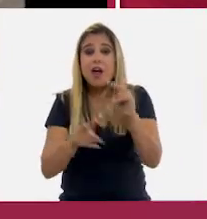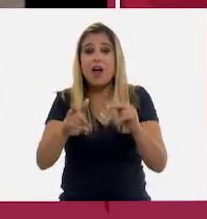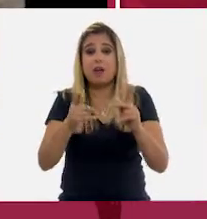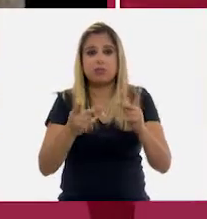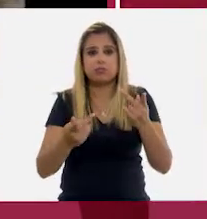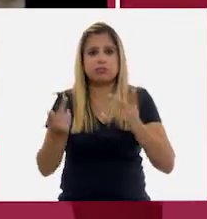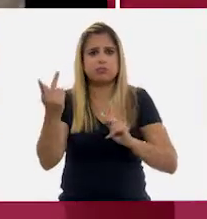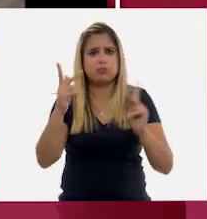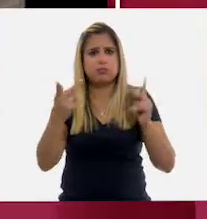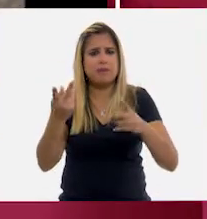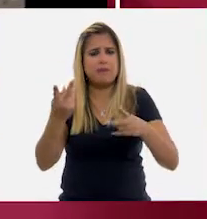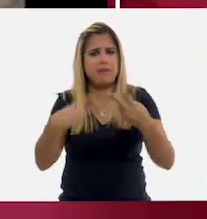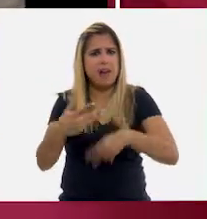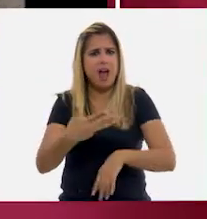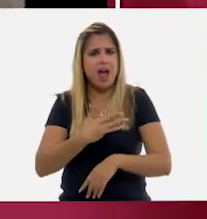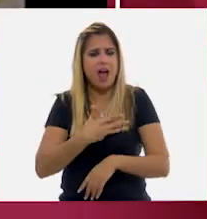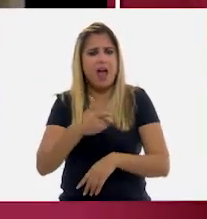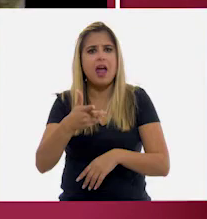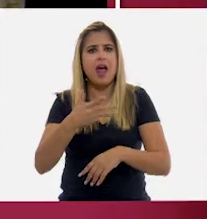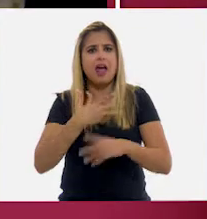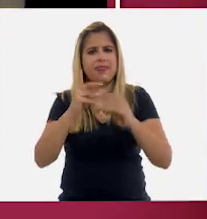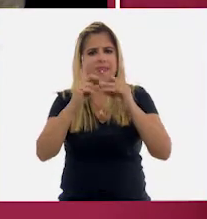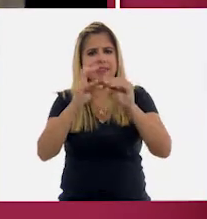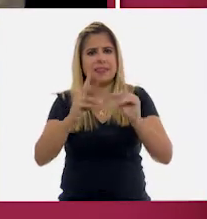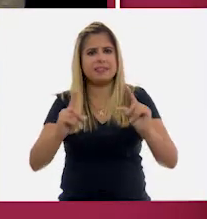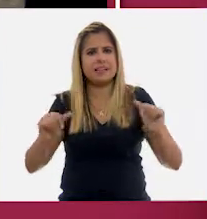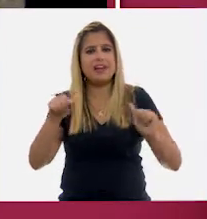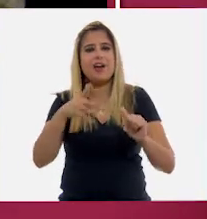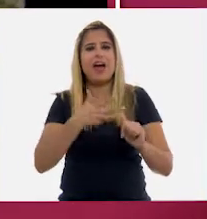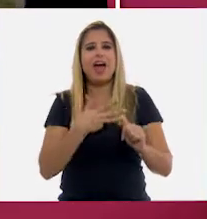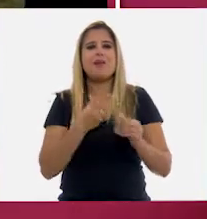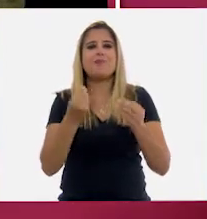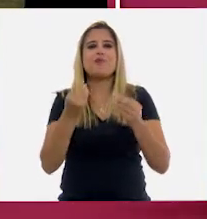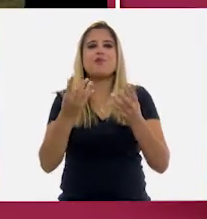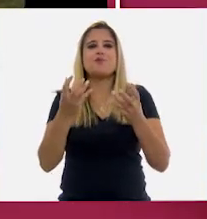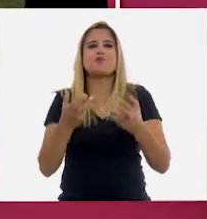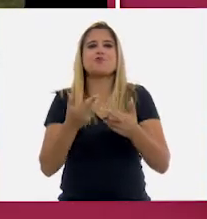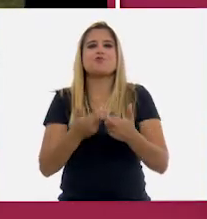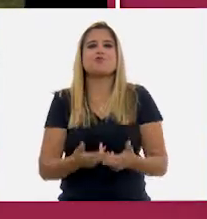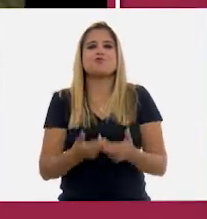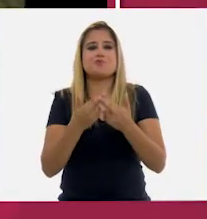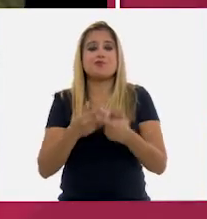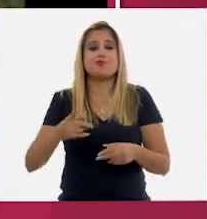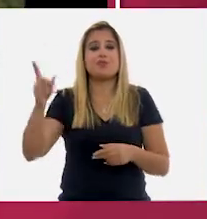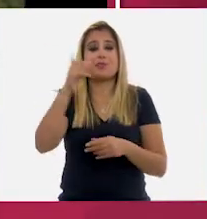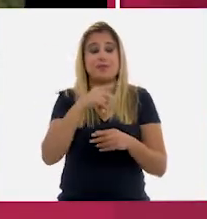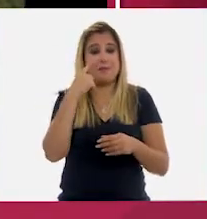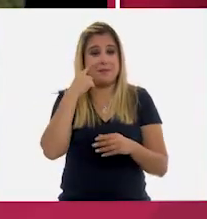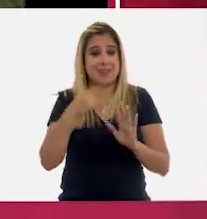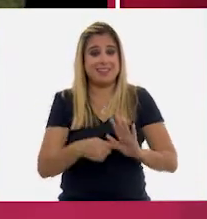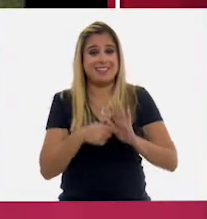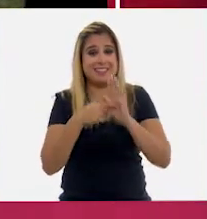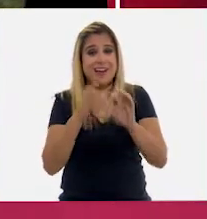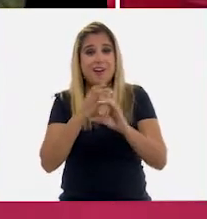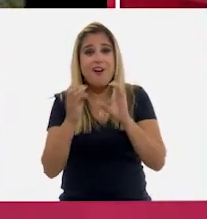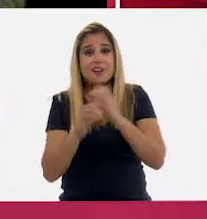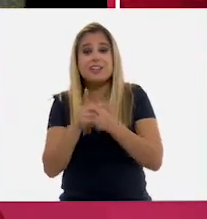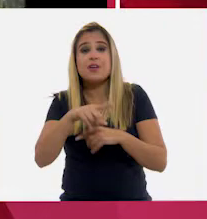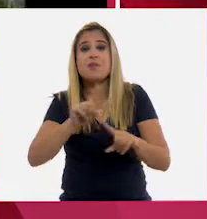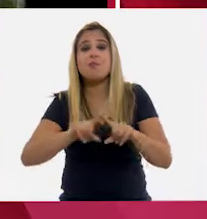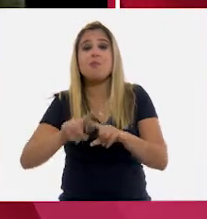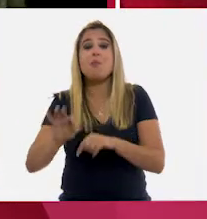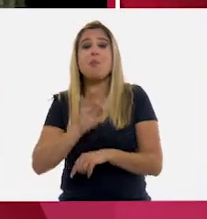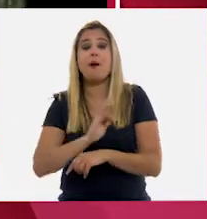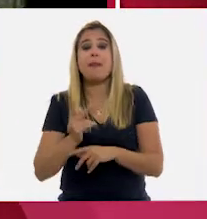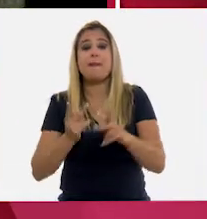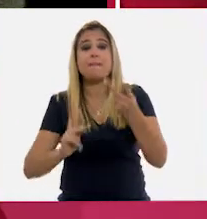seco, son muy jugosos. Te voy a enseñar algunas de las cosas que podemos obtener de